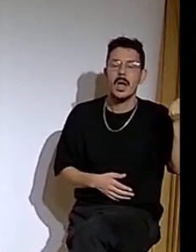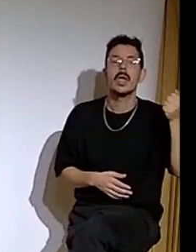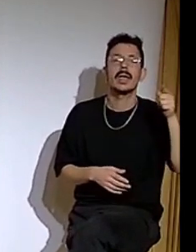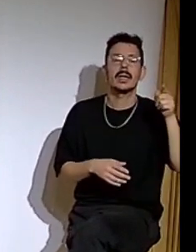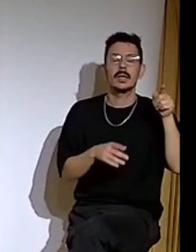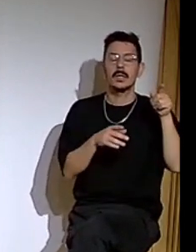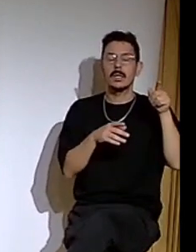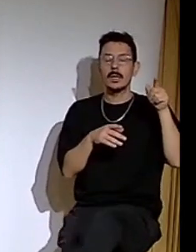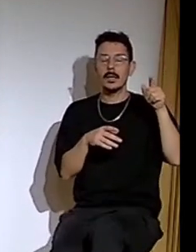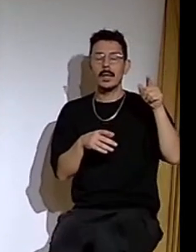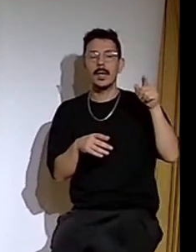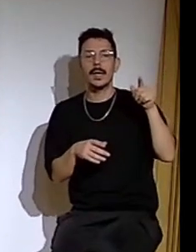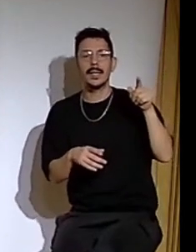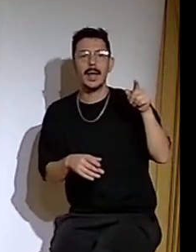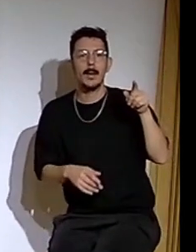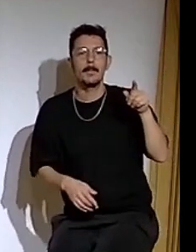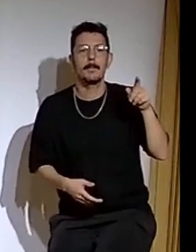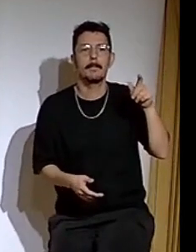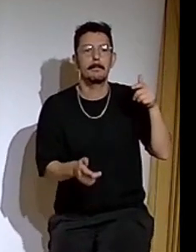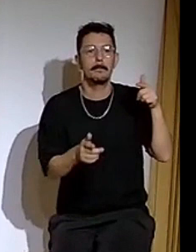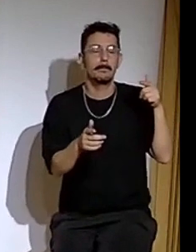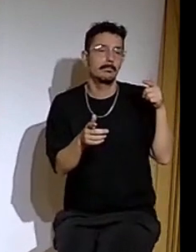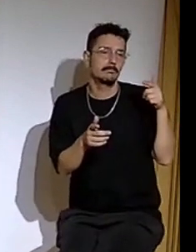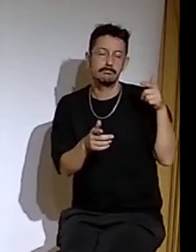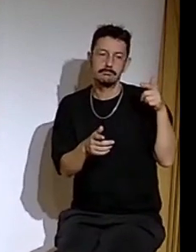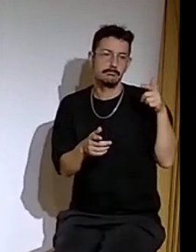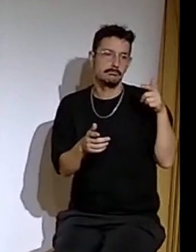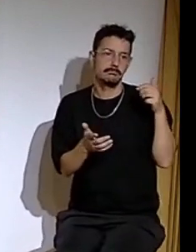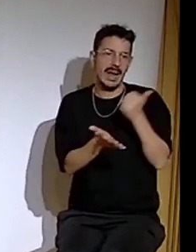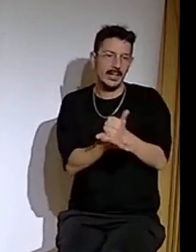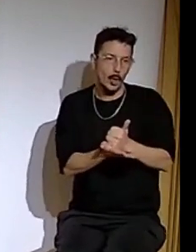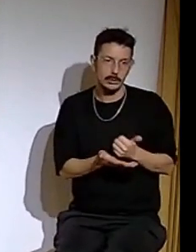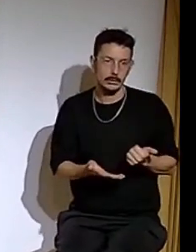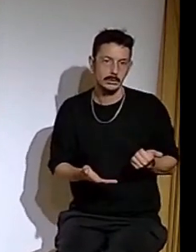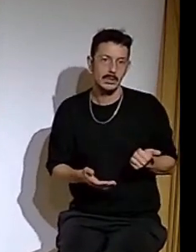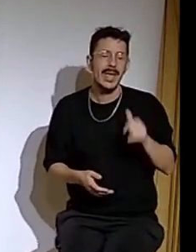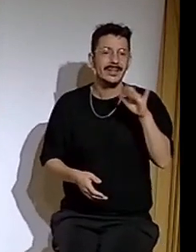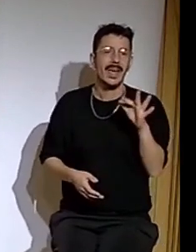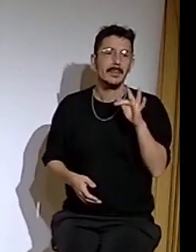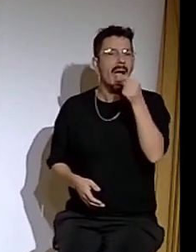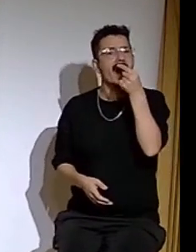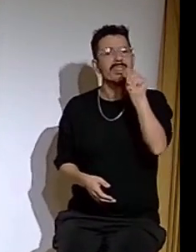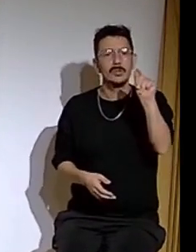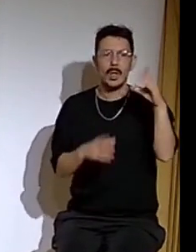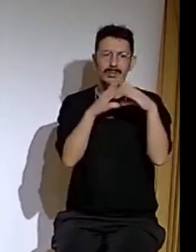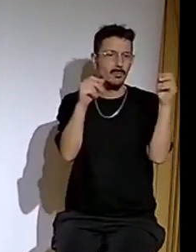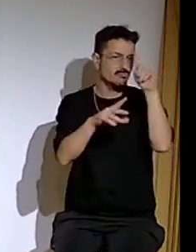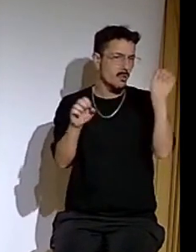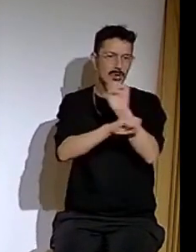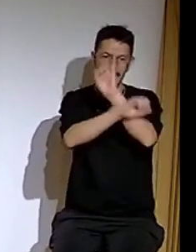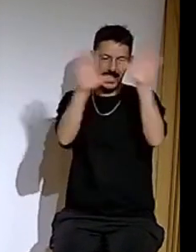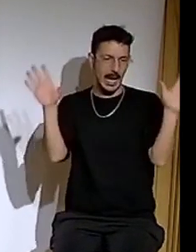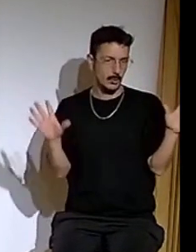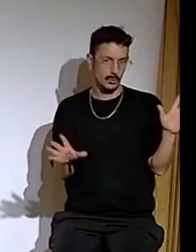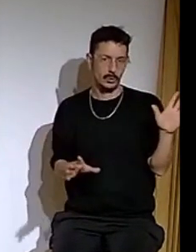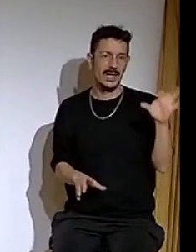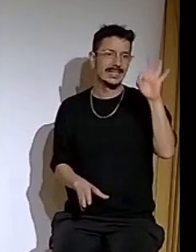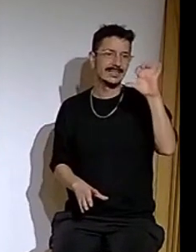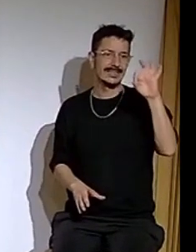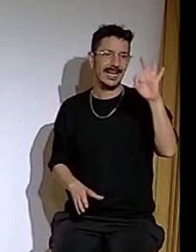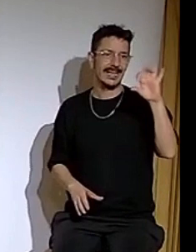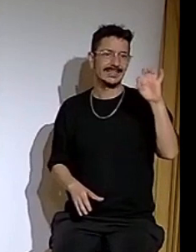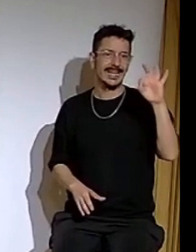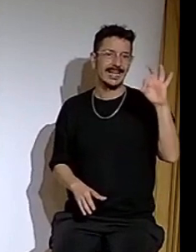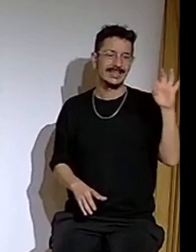porque en Andalucía hacea y no es incultura de hecho una cultura muy grande arrebatada del cc o el ceseo o como muchas veces hablamos